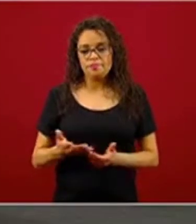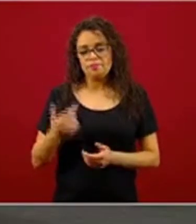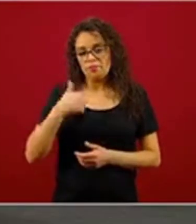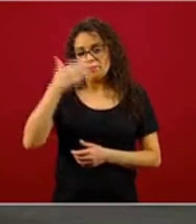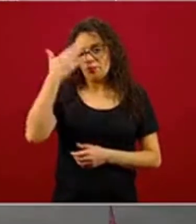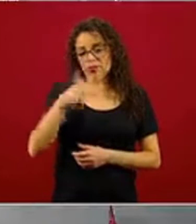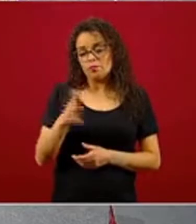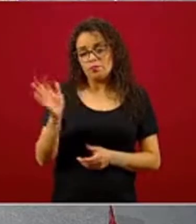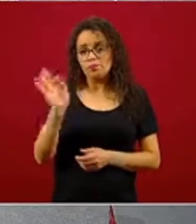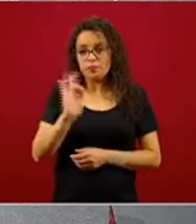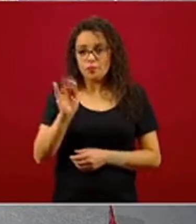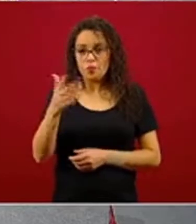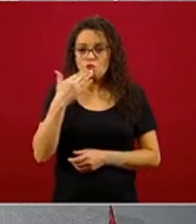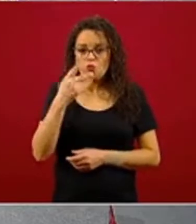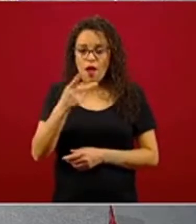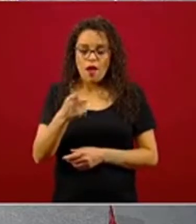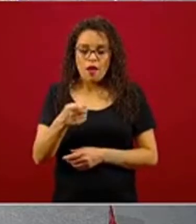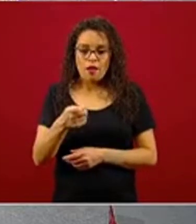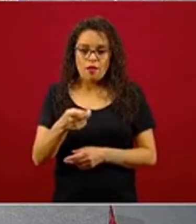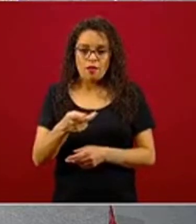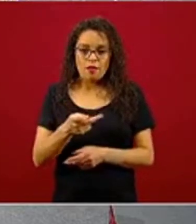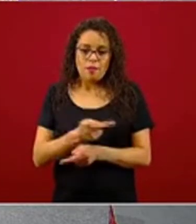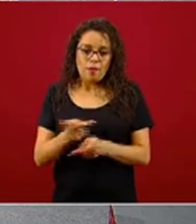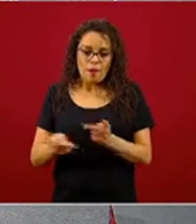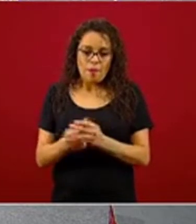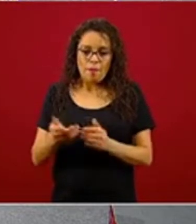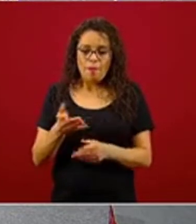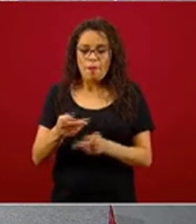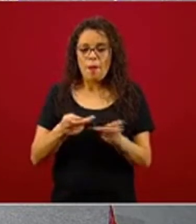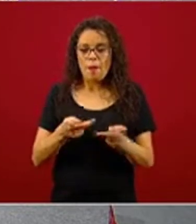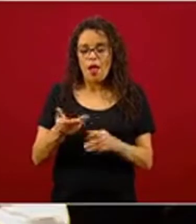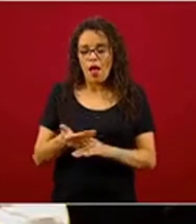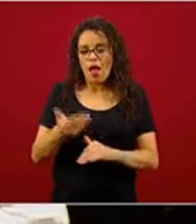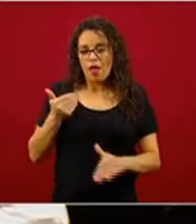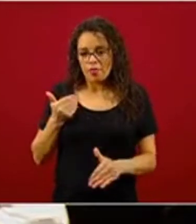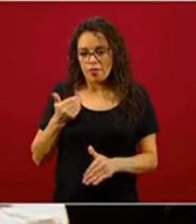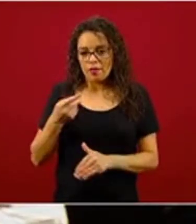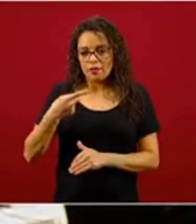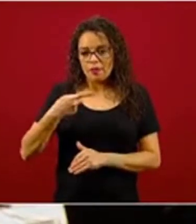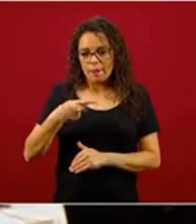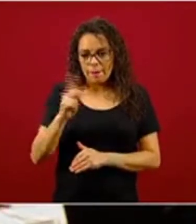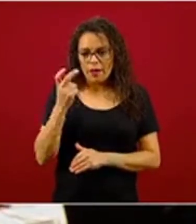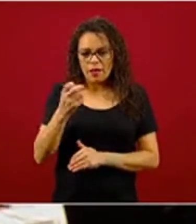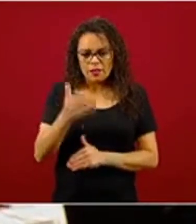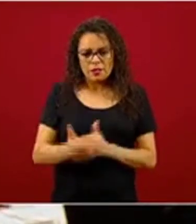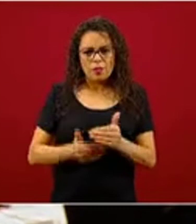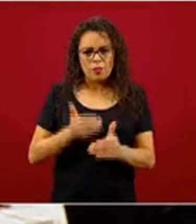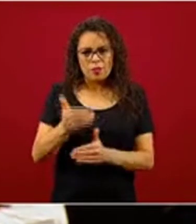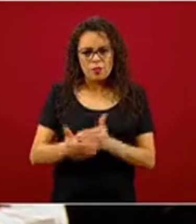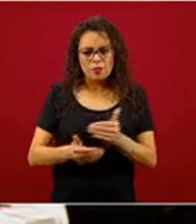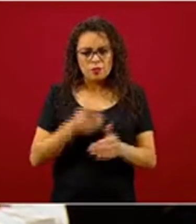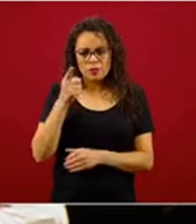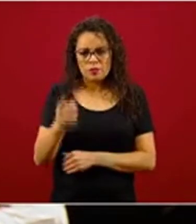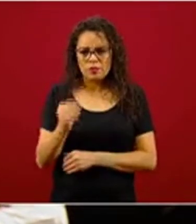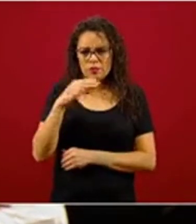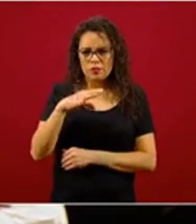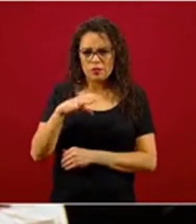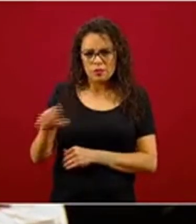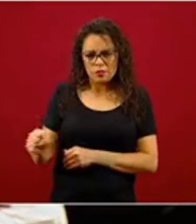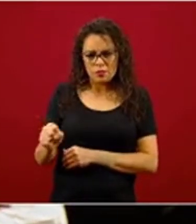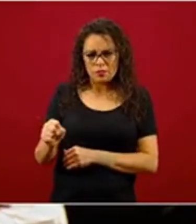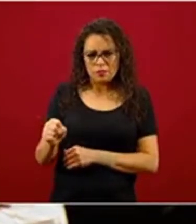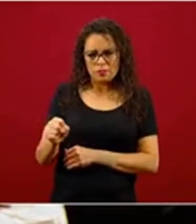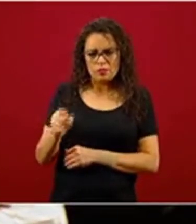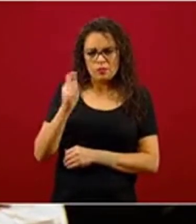puede traer para la otra intervención que lo invite el maestro, el doctor Gatell, este procedimiento que están efectuando en el Seguro Social con plasma, sí, es